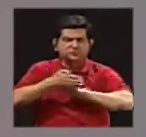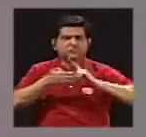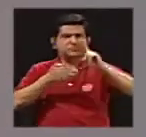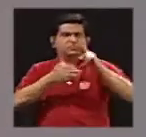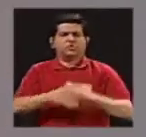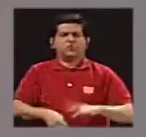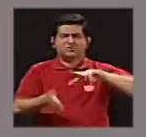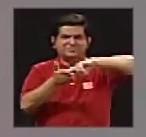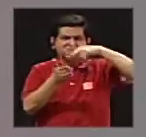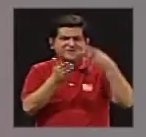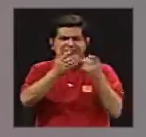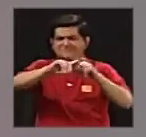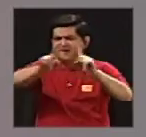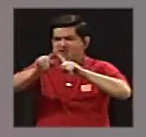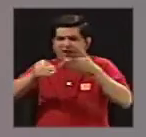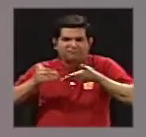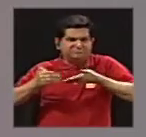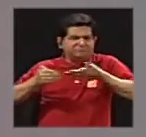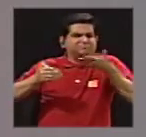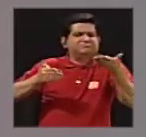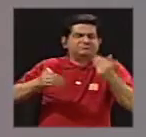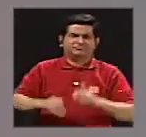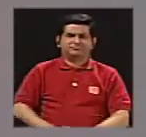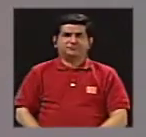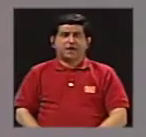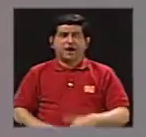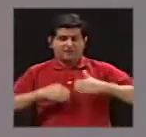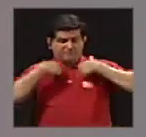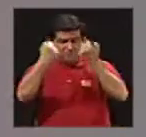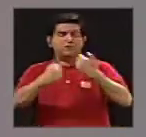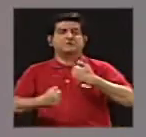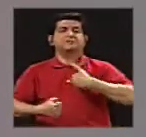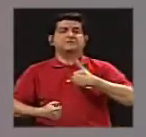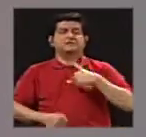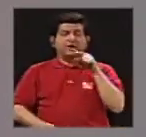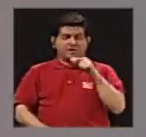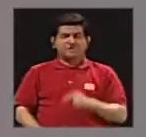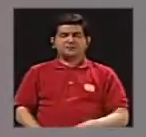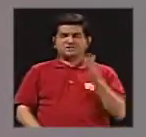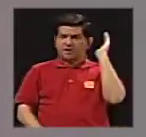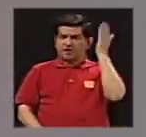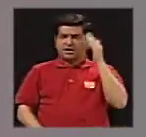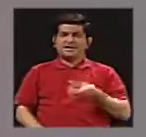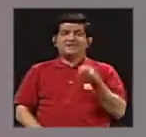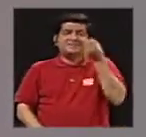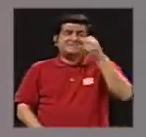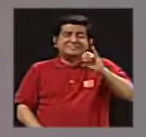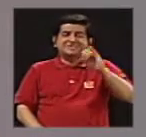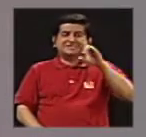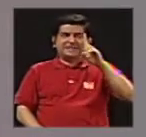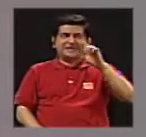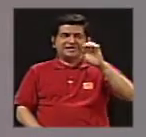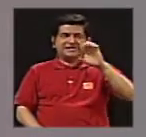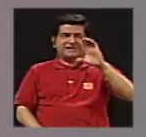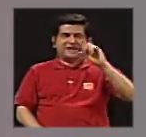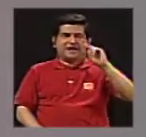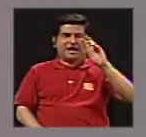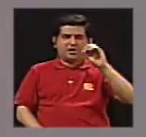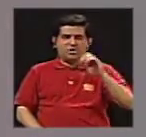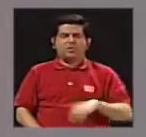que implican muchos aspectos eh se verían fortalecidos de acuerdo a esta ponencia si los decanos tuvieran un